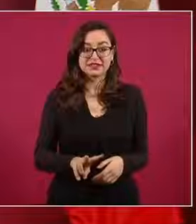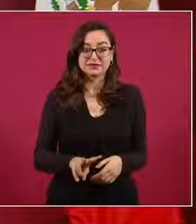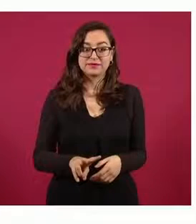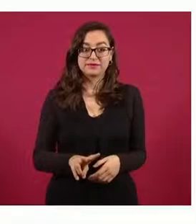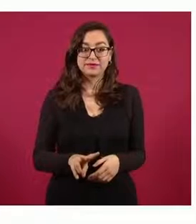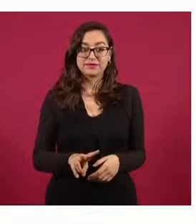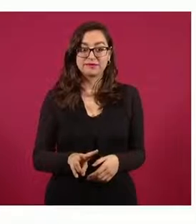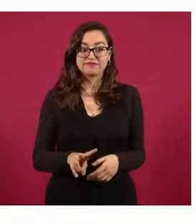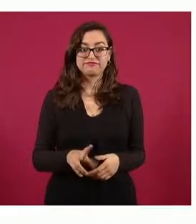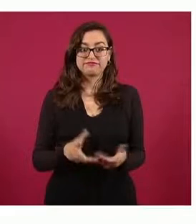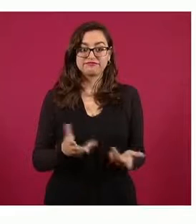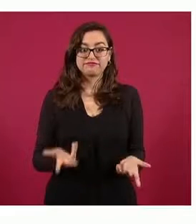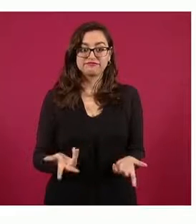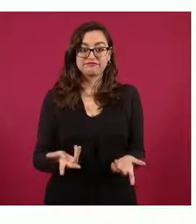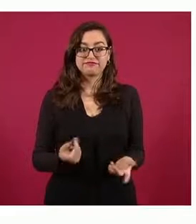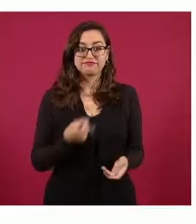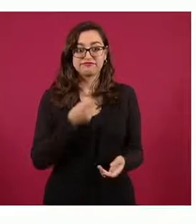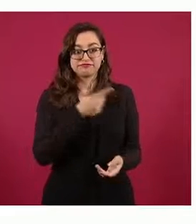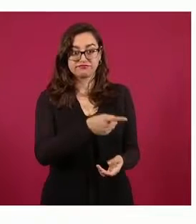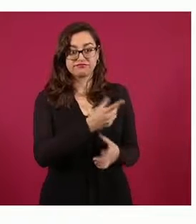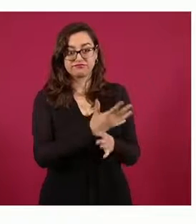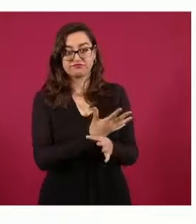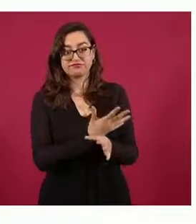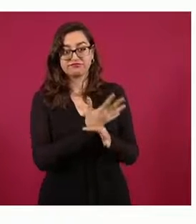a Jorge Cepeda,